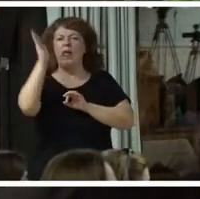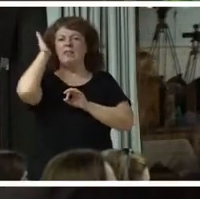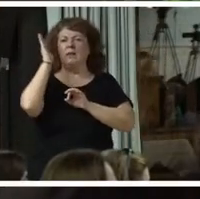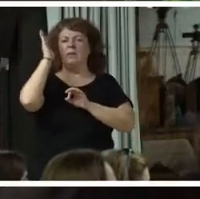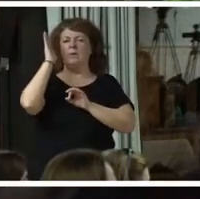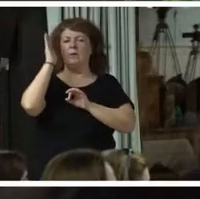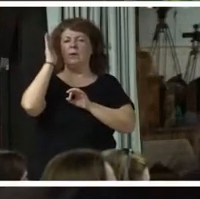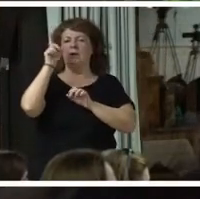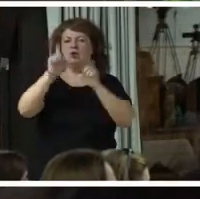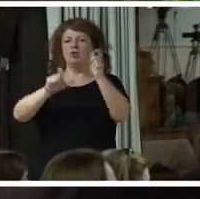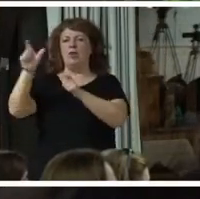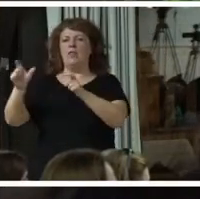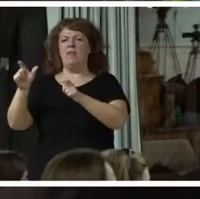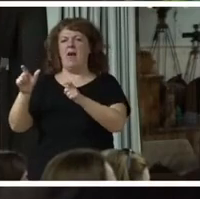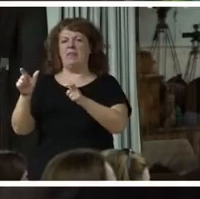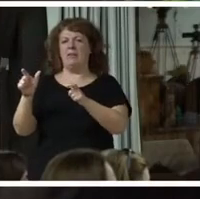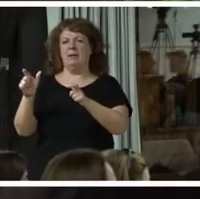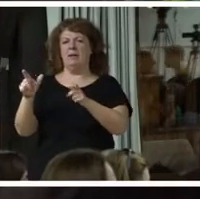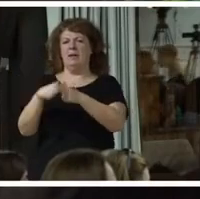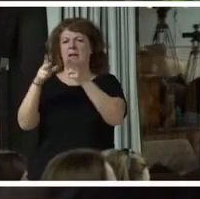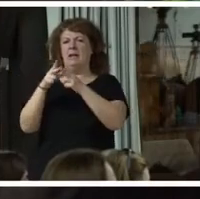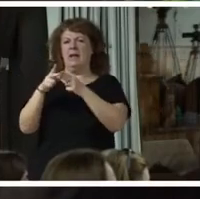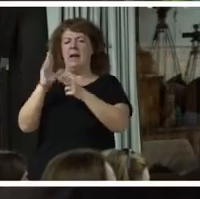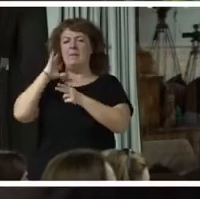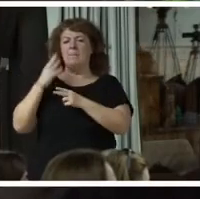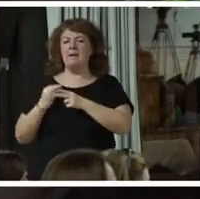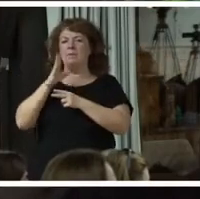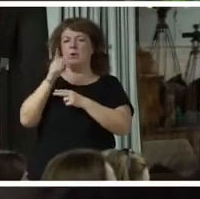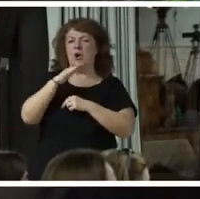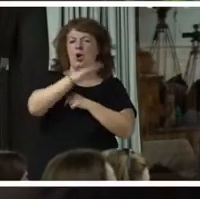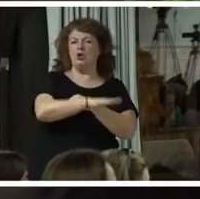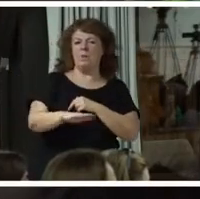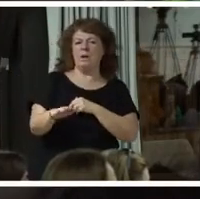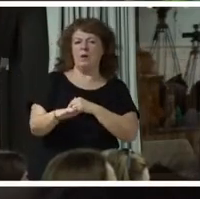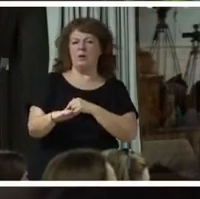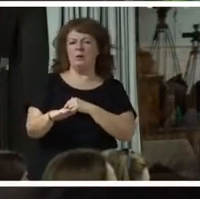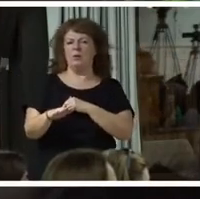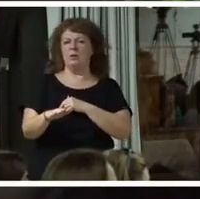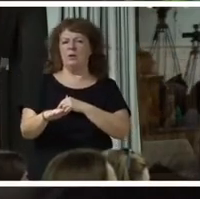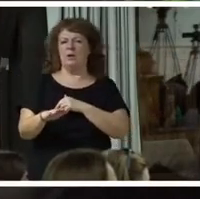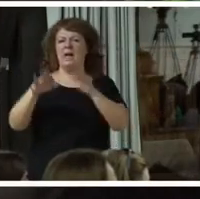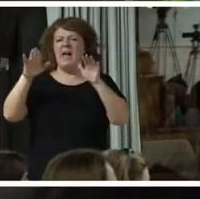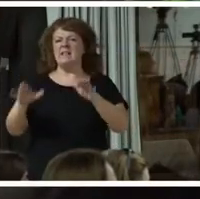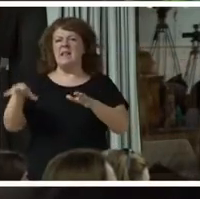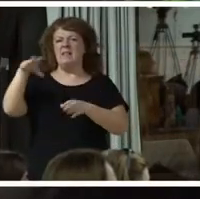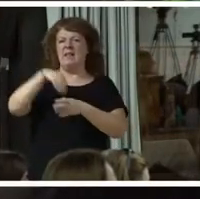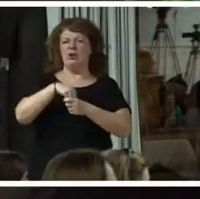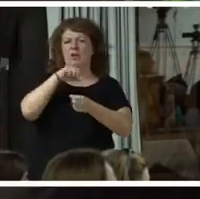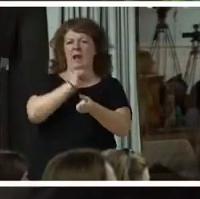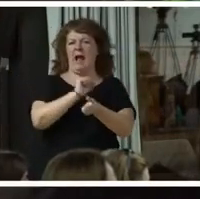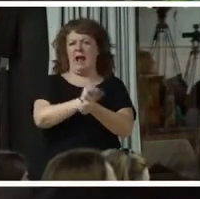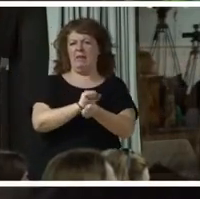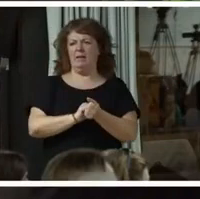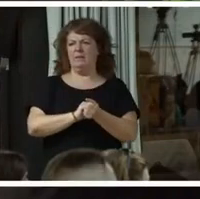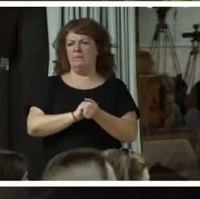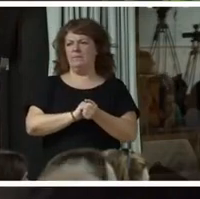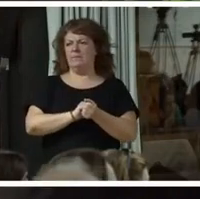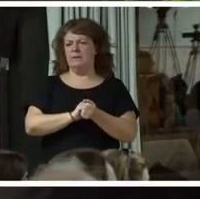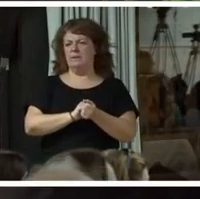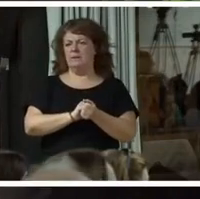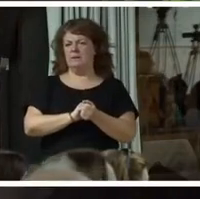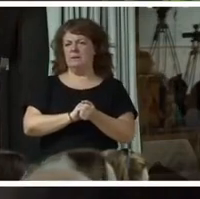la sociedad civil Palestina el que los menores estén dentro de esas cárceles y y desde